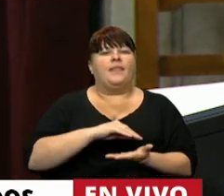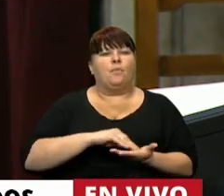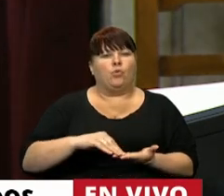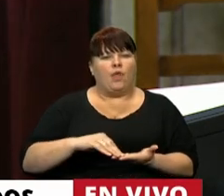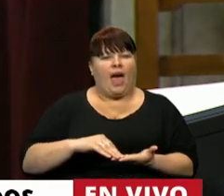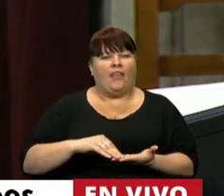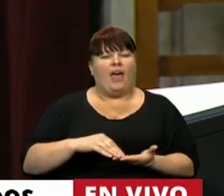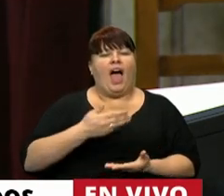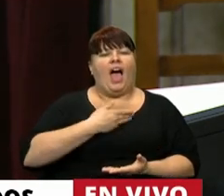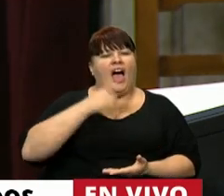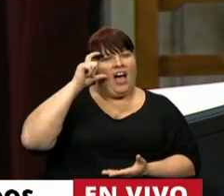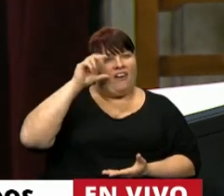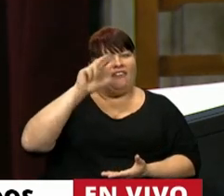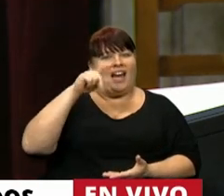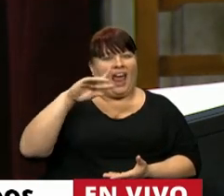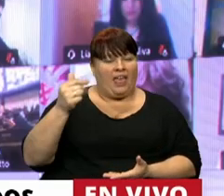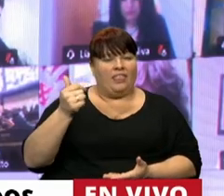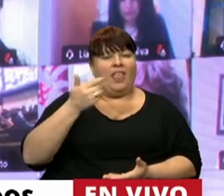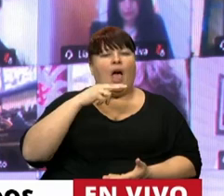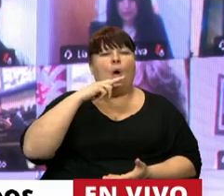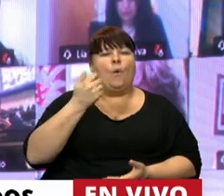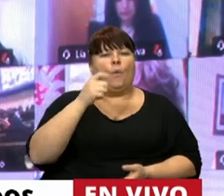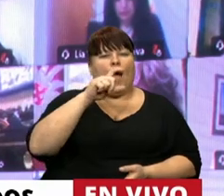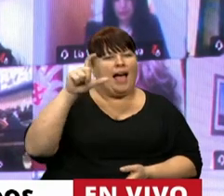Diputada Fernanda Vallejos.